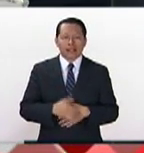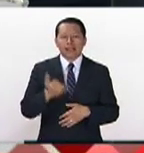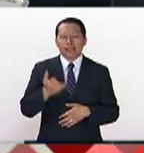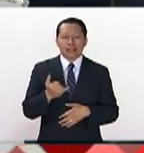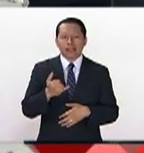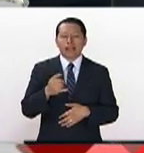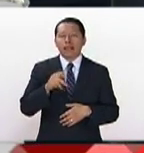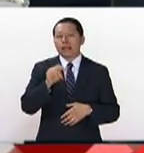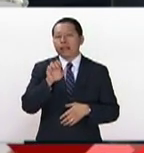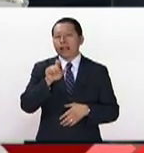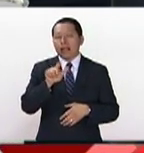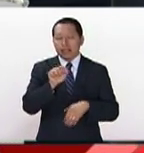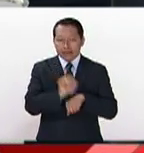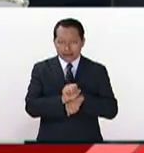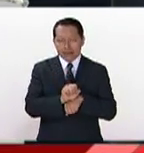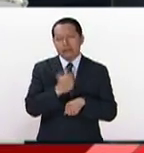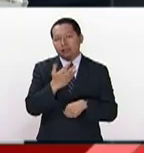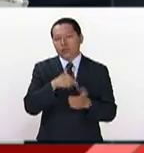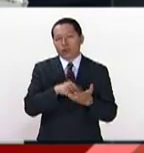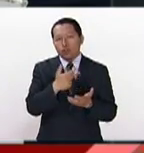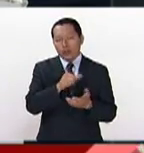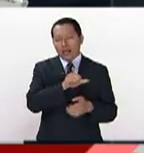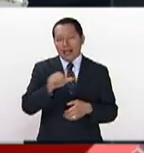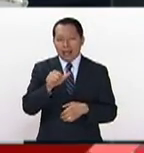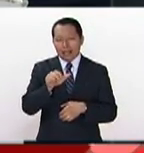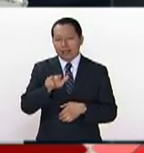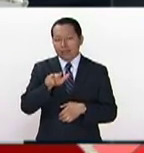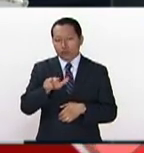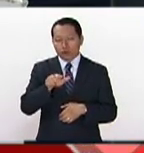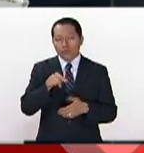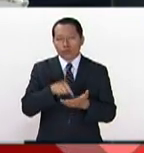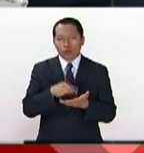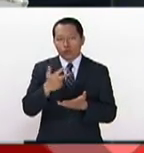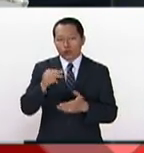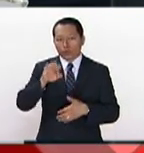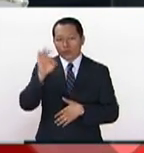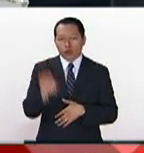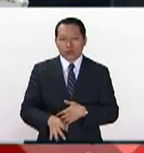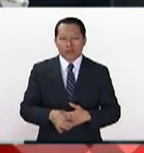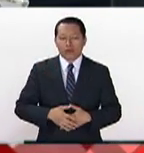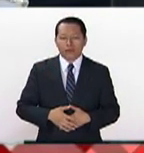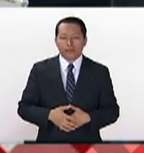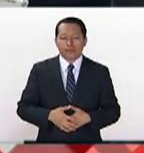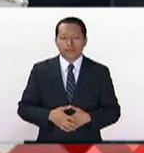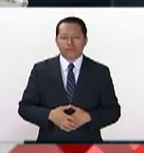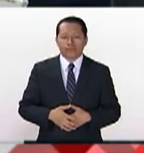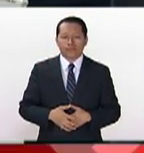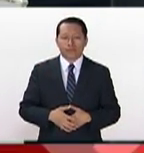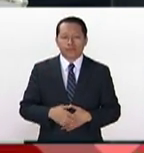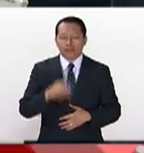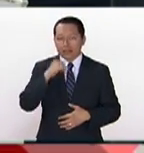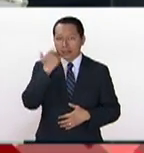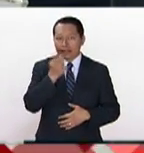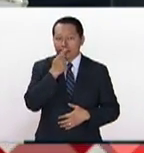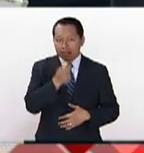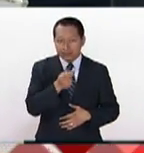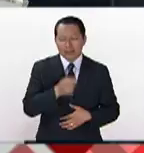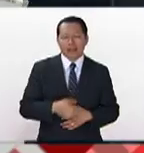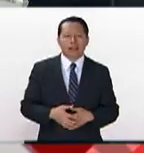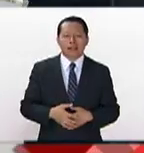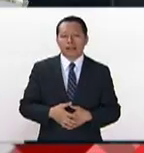en telesecundaria, del 5.8 al 18.8%. Quiere decir